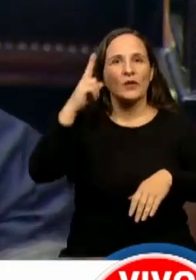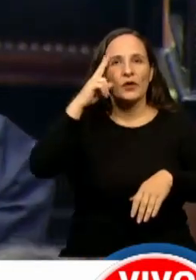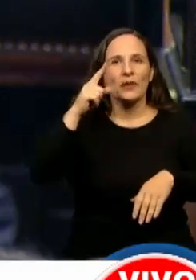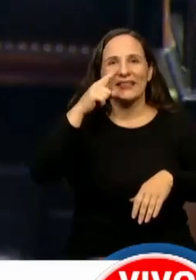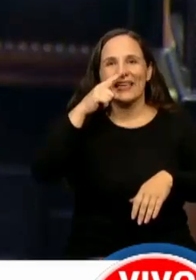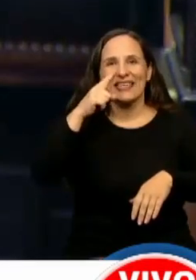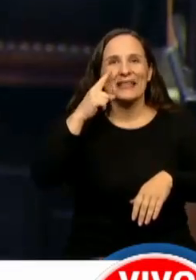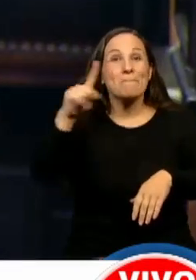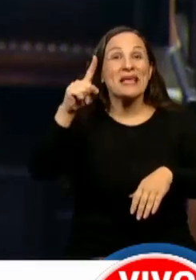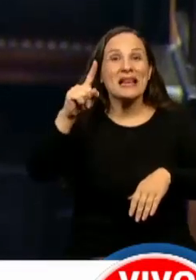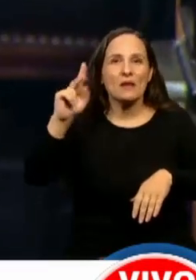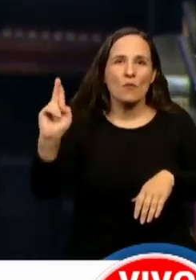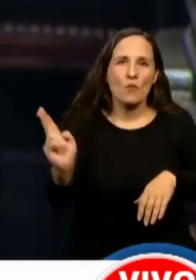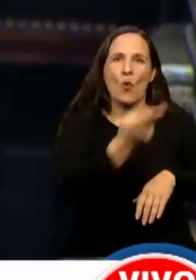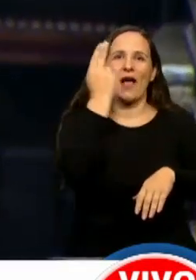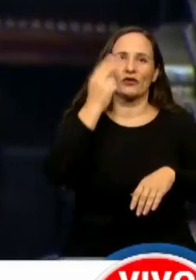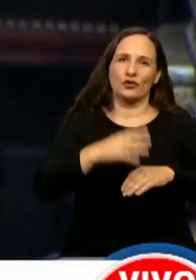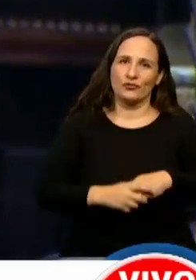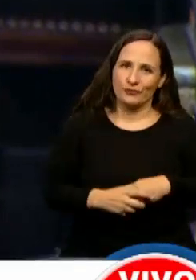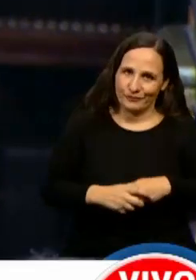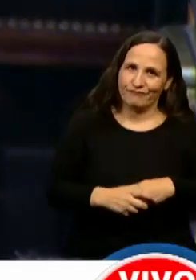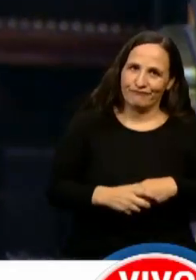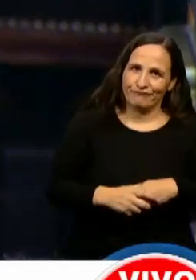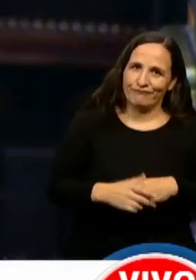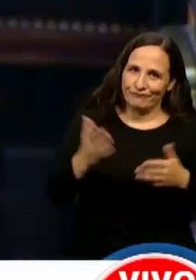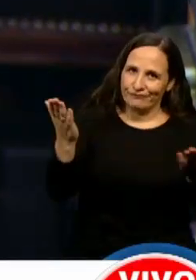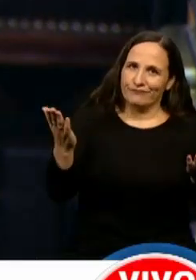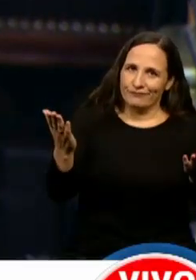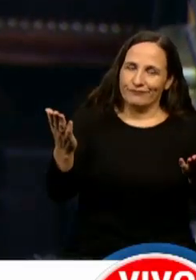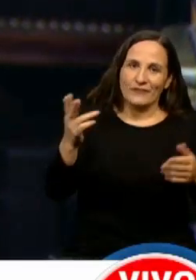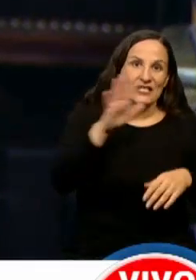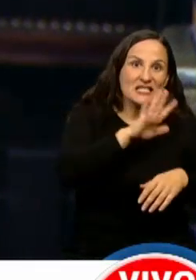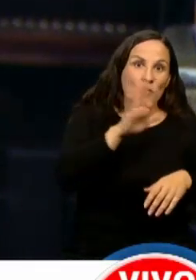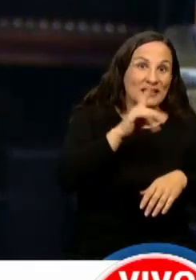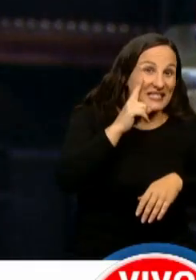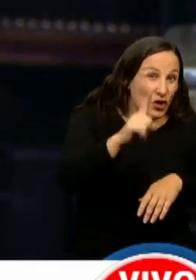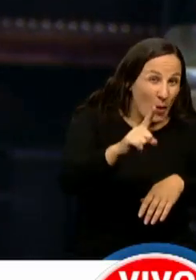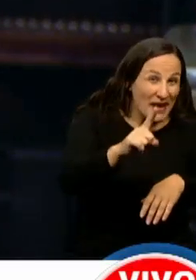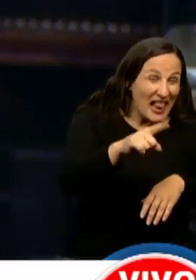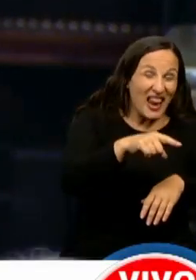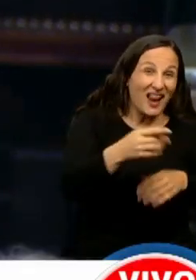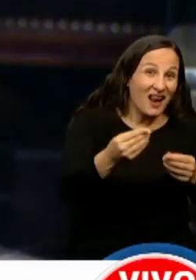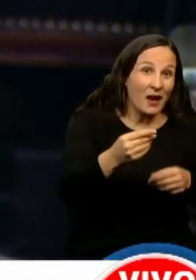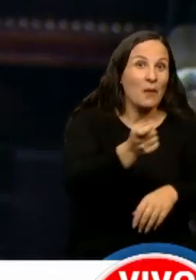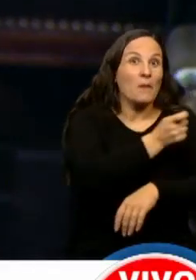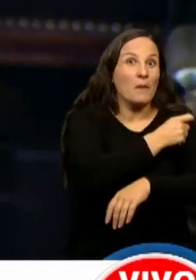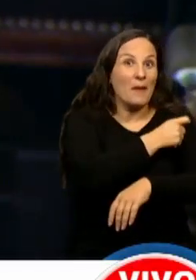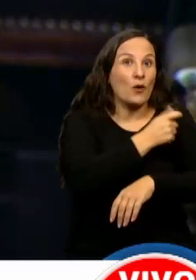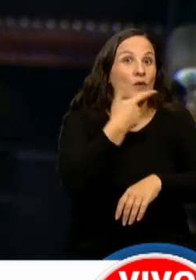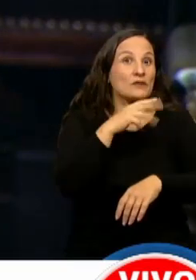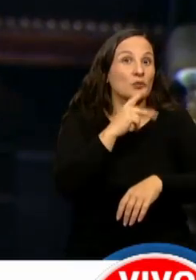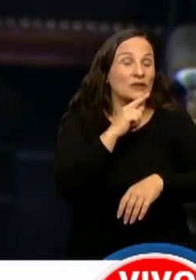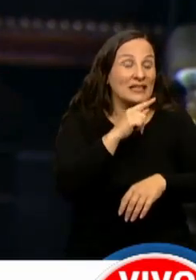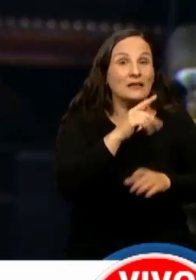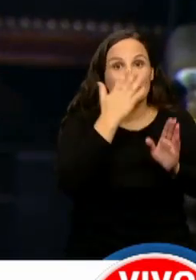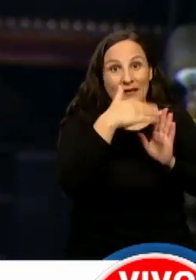97.000 muertos, señor jefe de gabinete. 55.000 ocurrieron después de la llegada de la vacuna Sputnik el 23